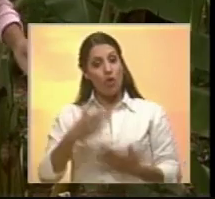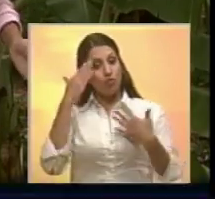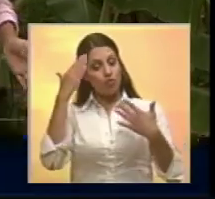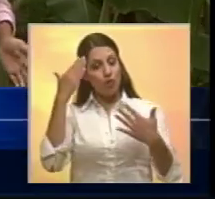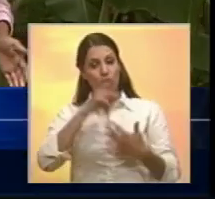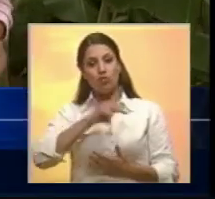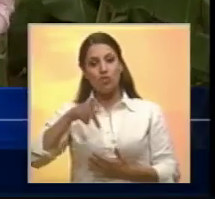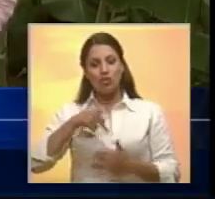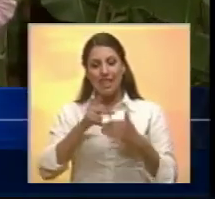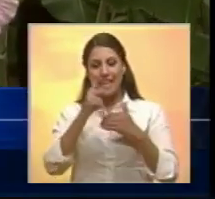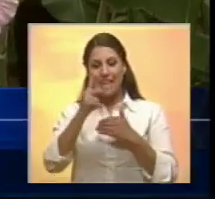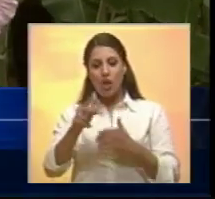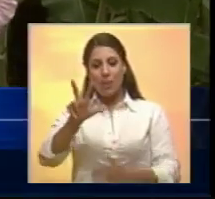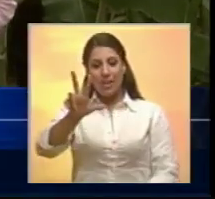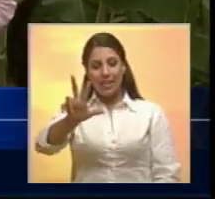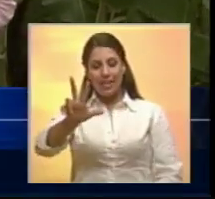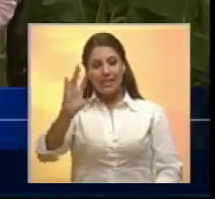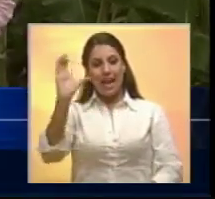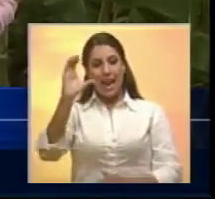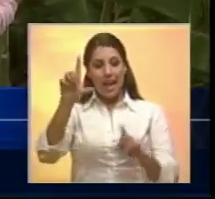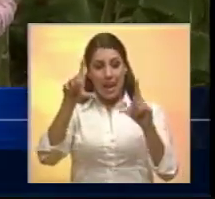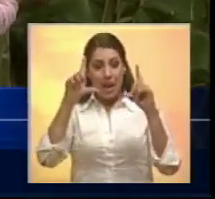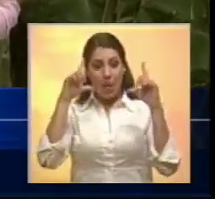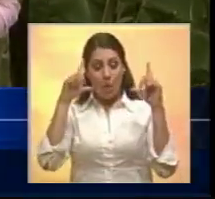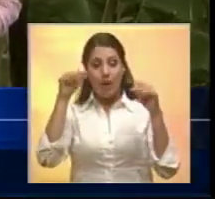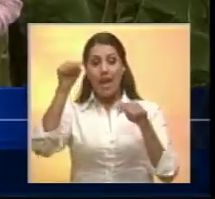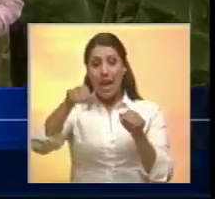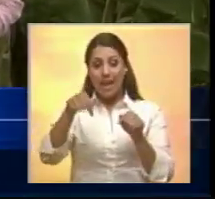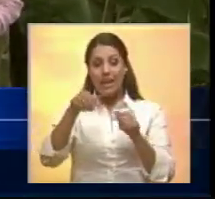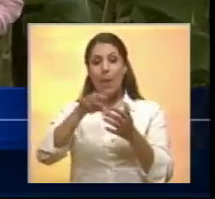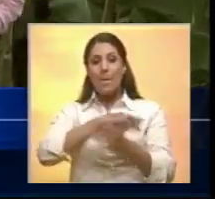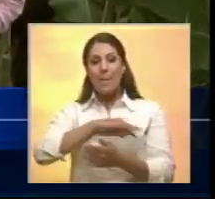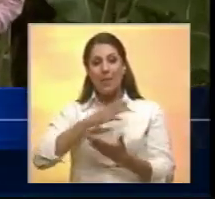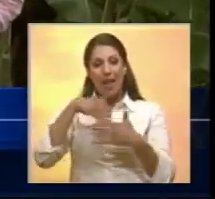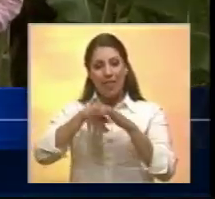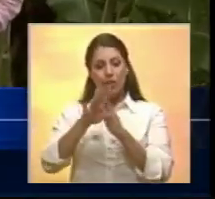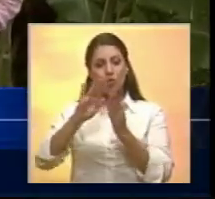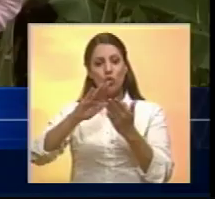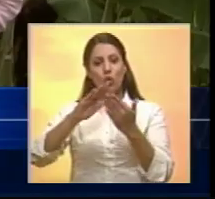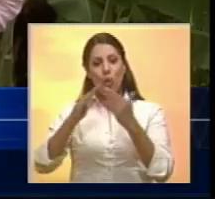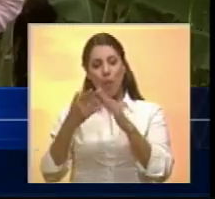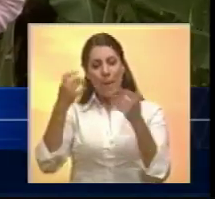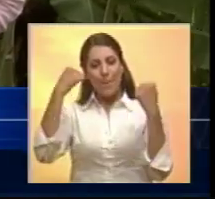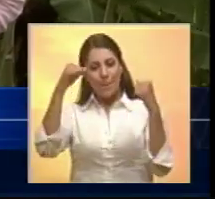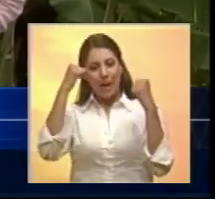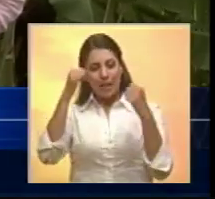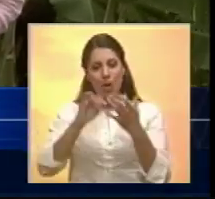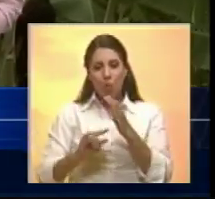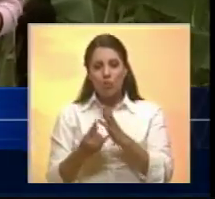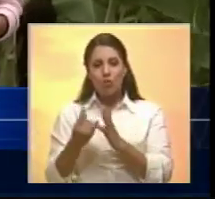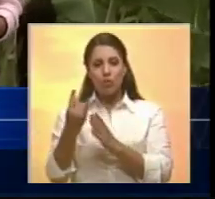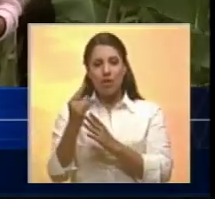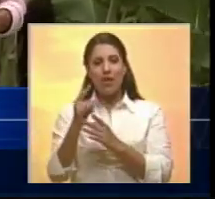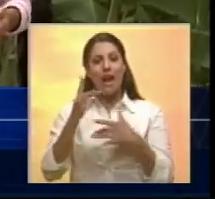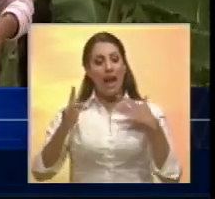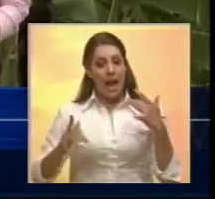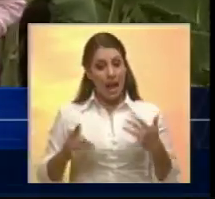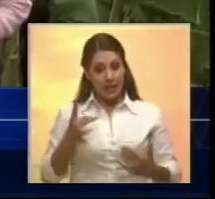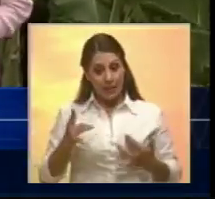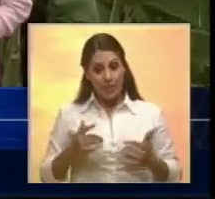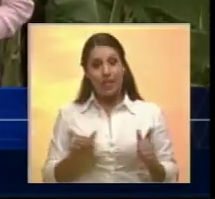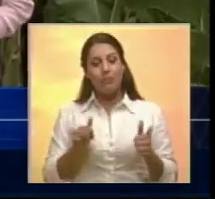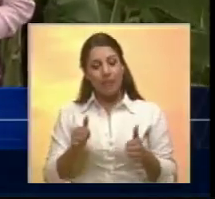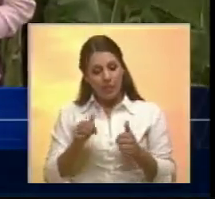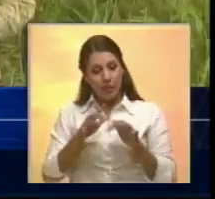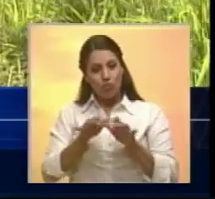Hola, estamos en el kilómetro 3 de la carretera Caracas-La Guaira. Aquí los miembros de una comunidad decidieron practicar la agricultura urbana, actividad que